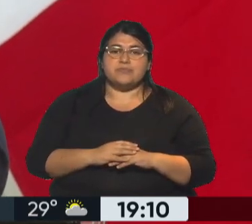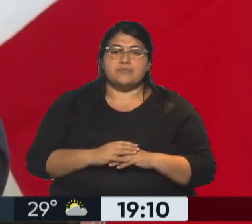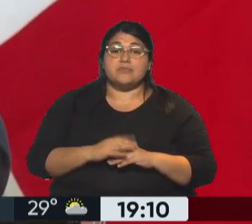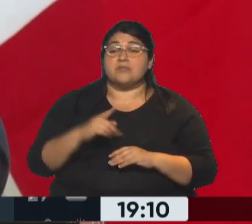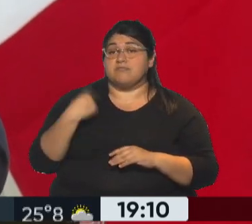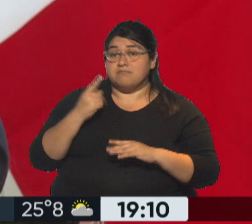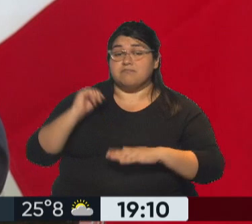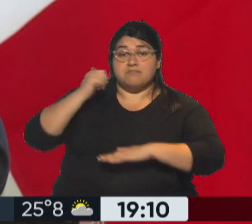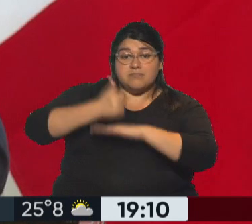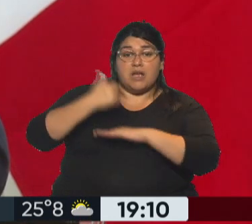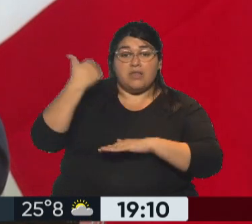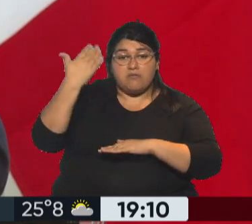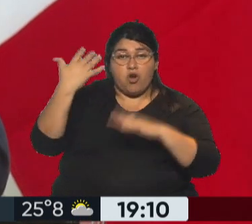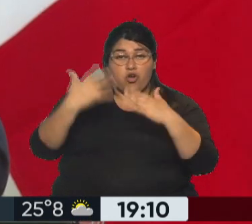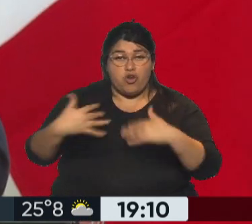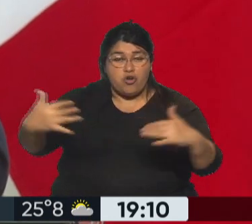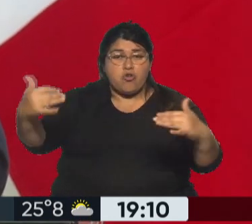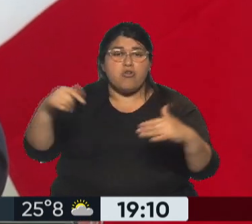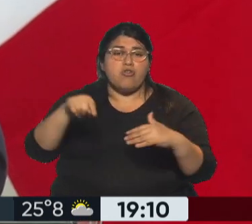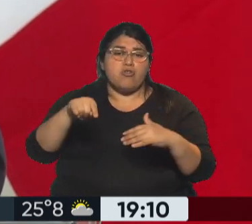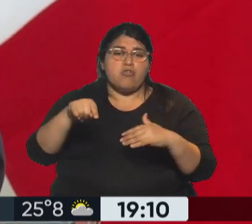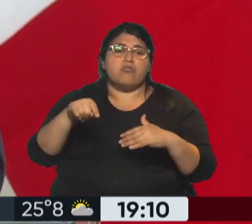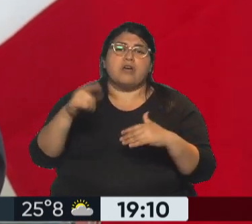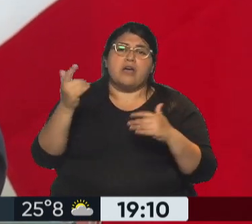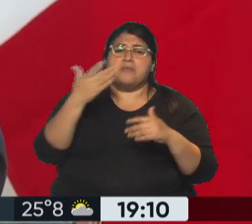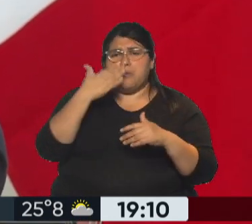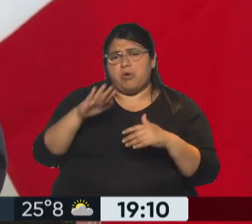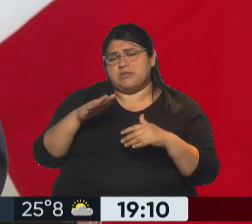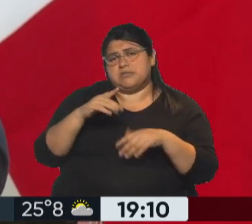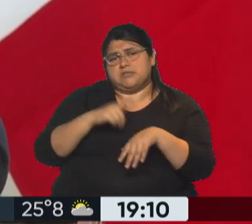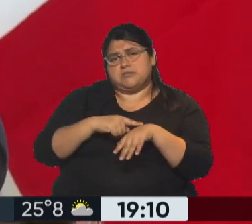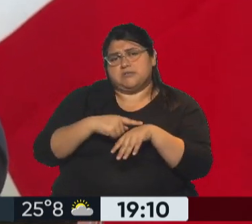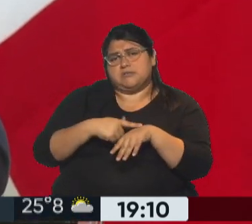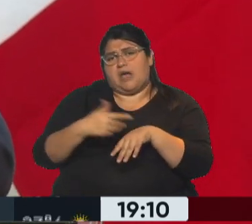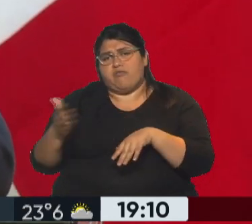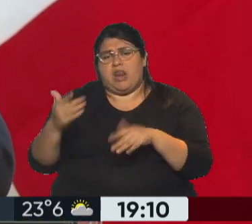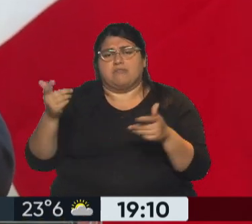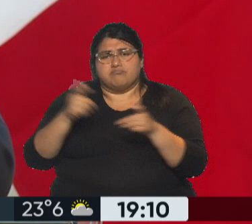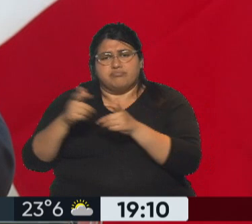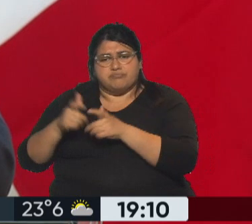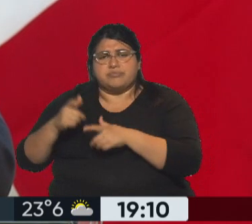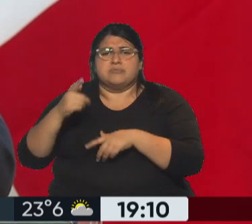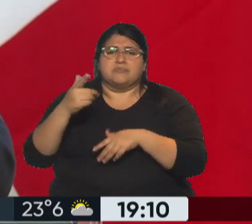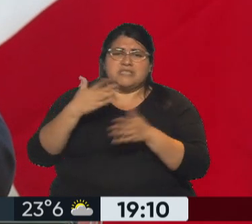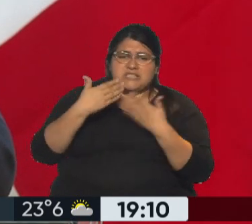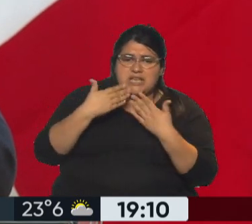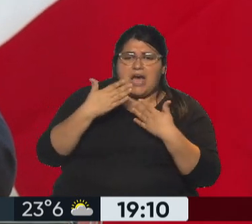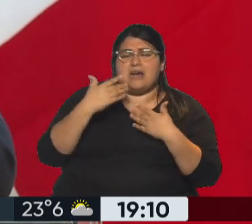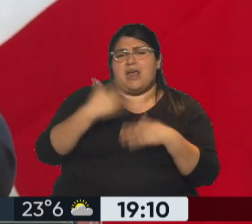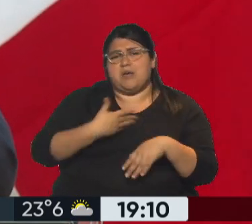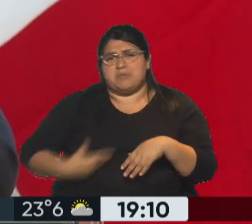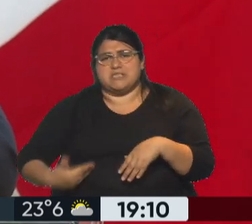Participamos del foro y hemos tenido reuniones bilaterales y distintas charlas y encuentros con el presidente